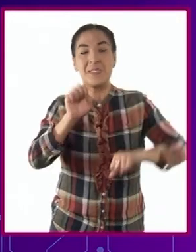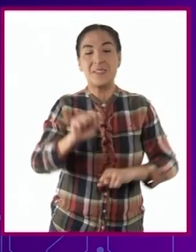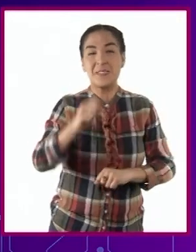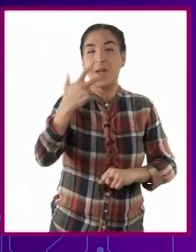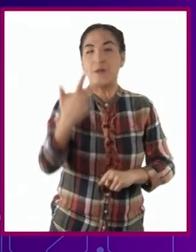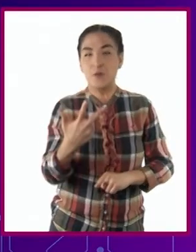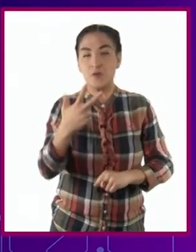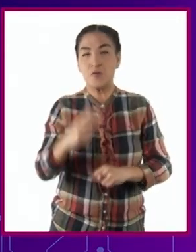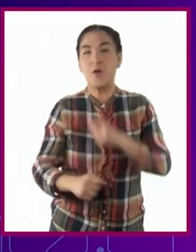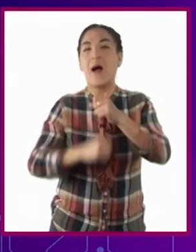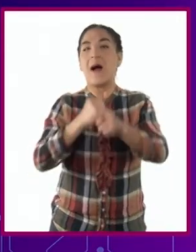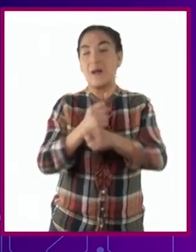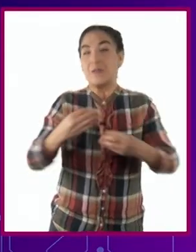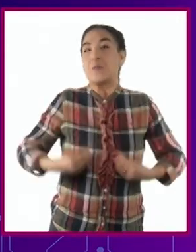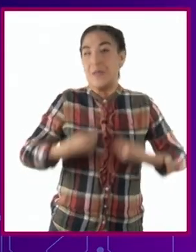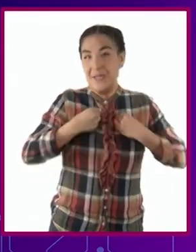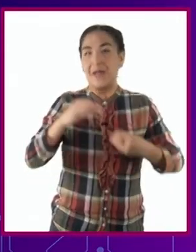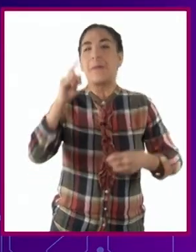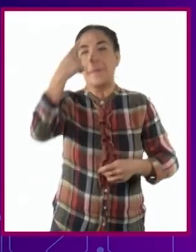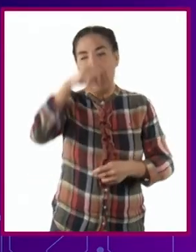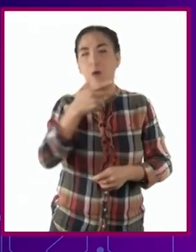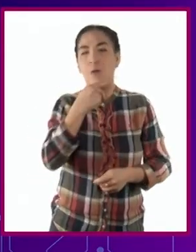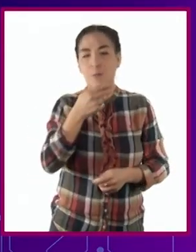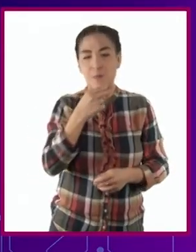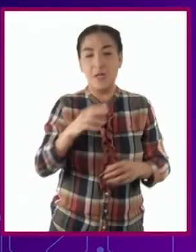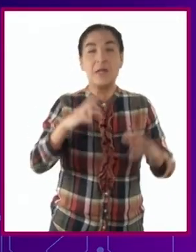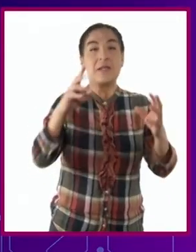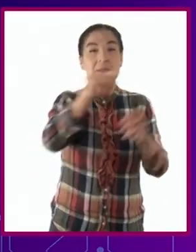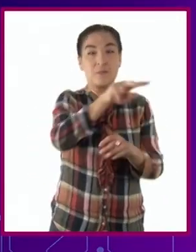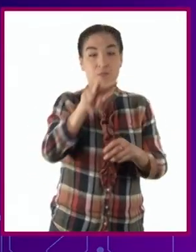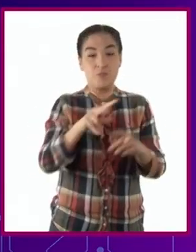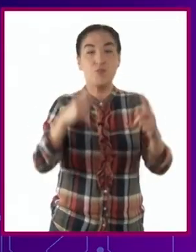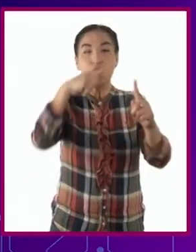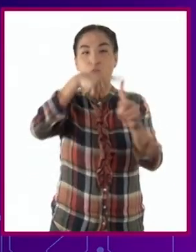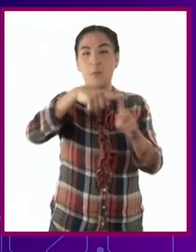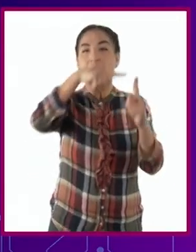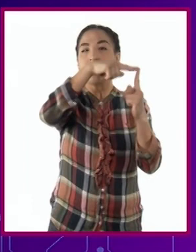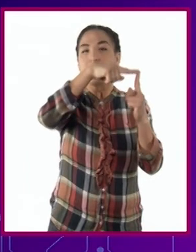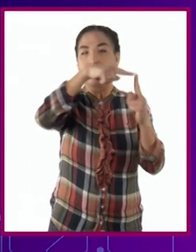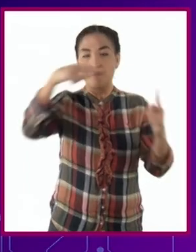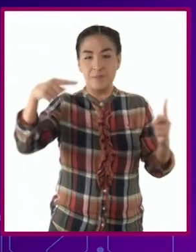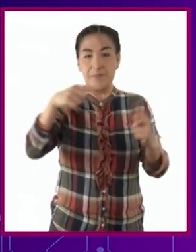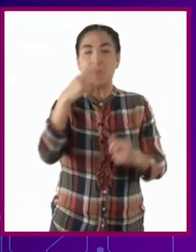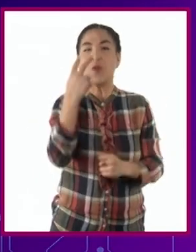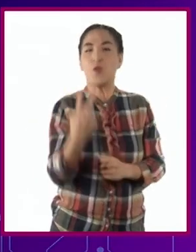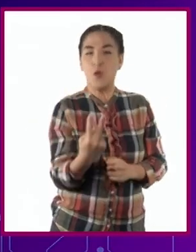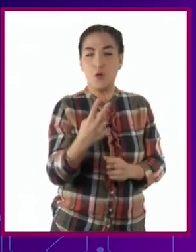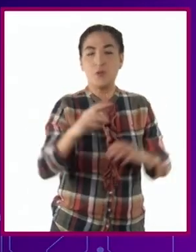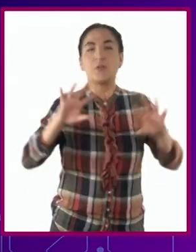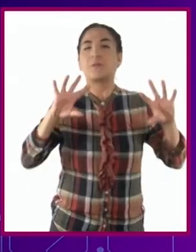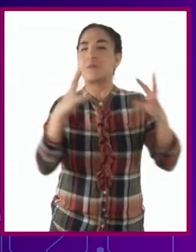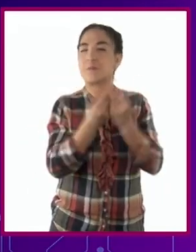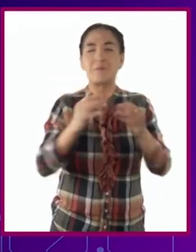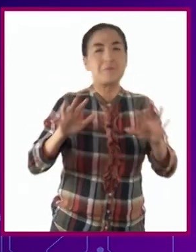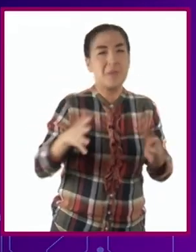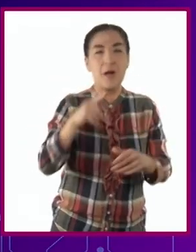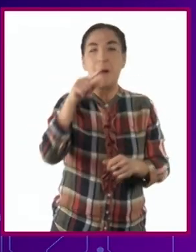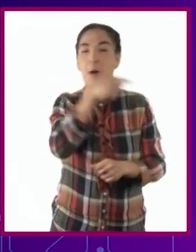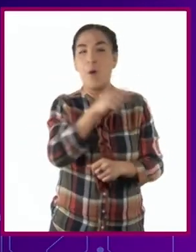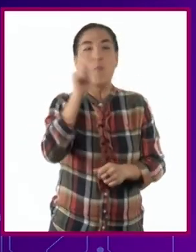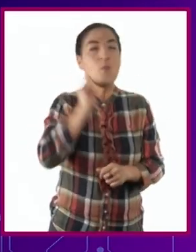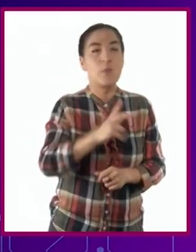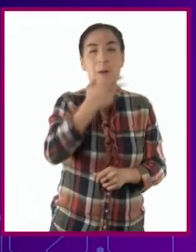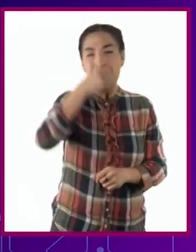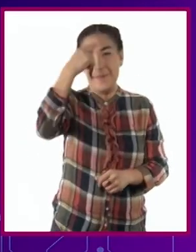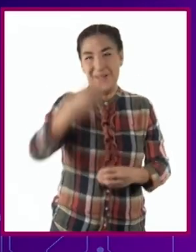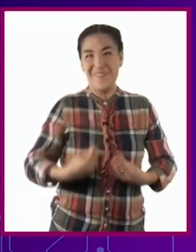años. Luego dividimos esta suma entre 2, de donde se obtiene que la esperanza de vida promedio de mujeres y